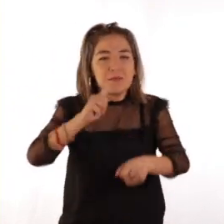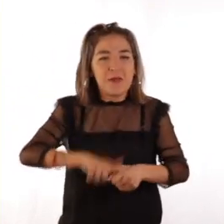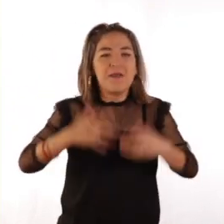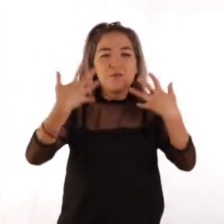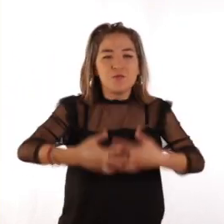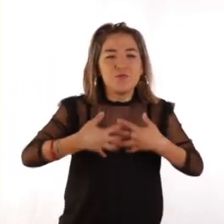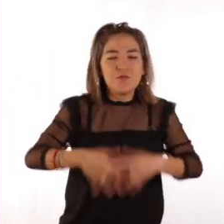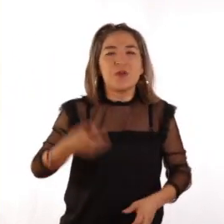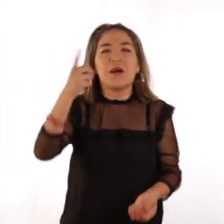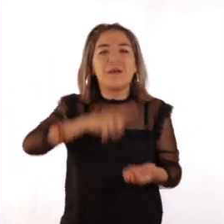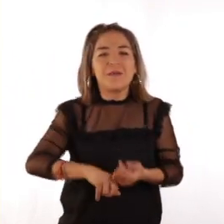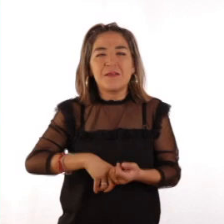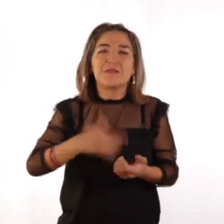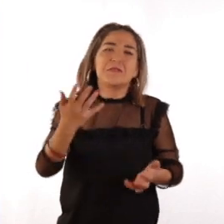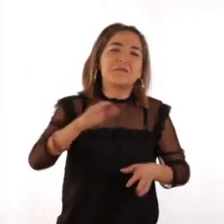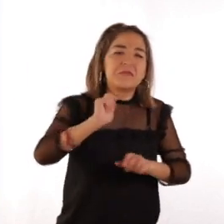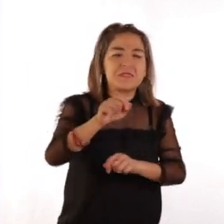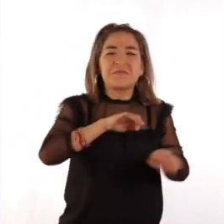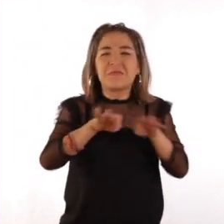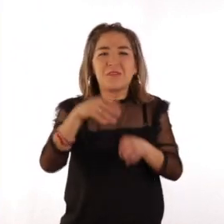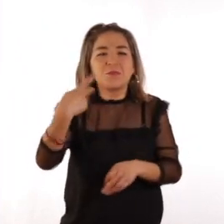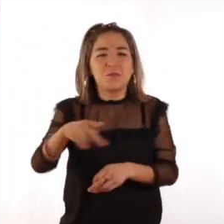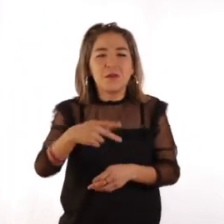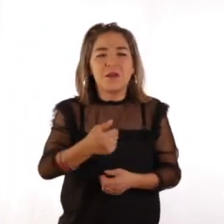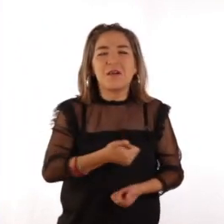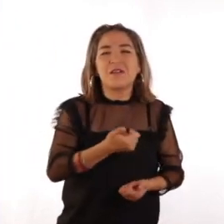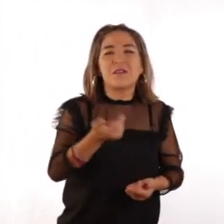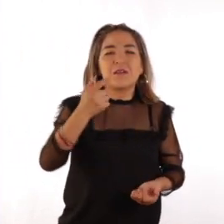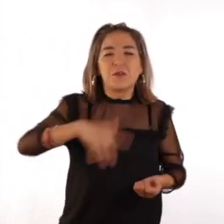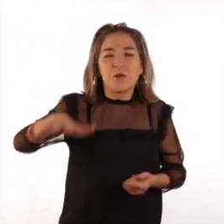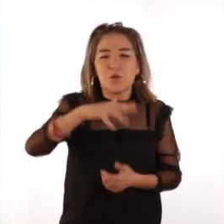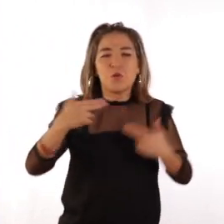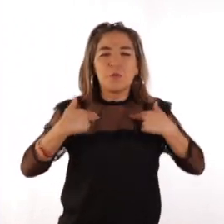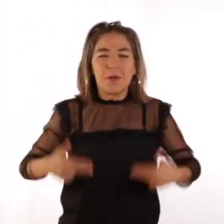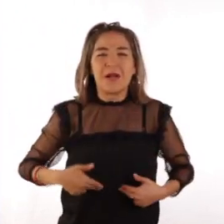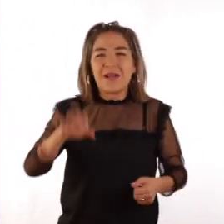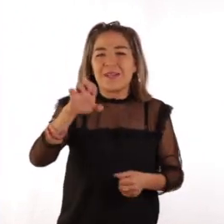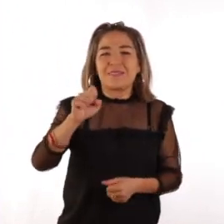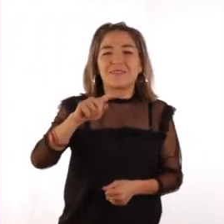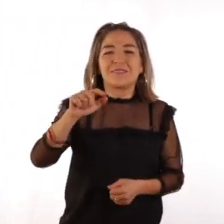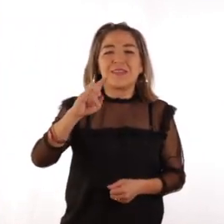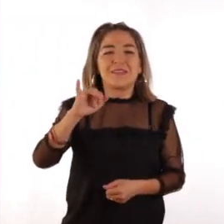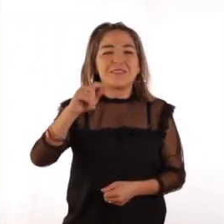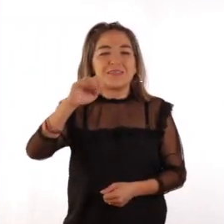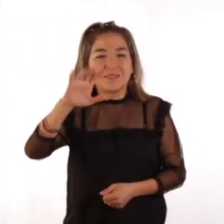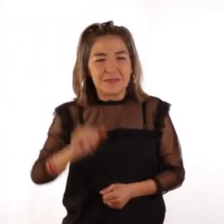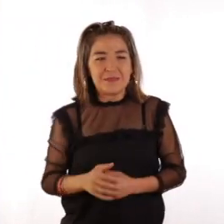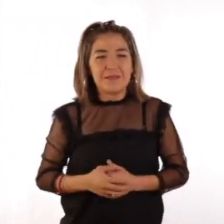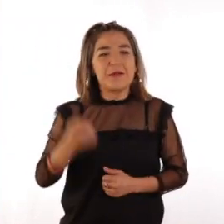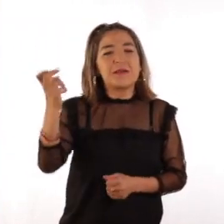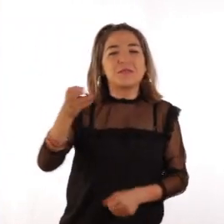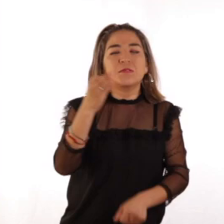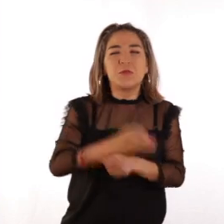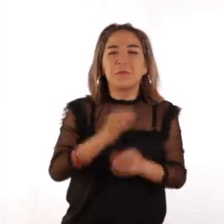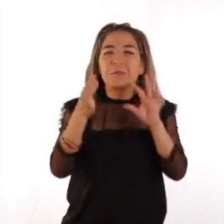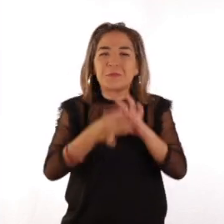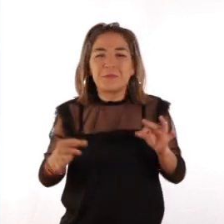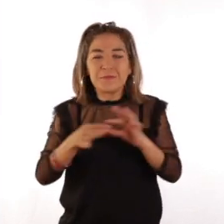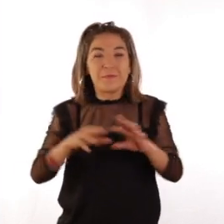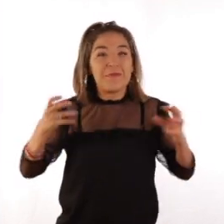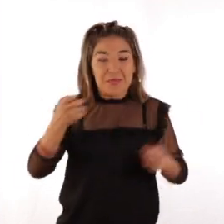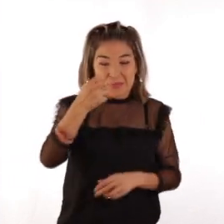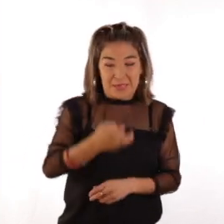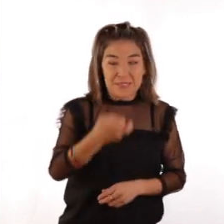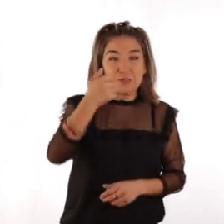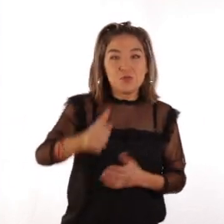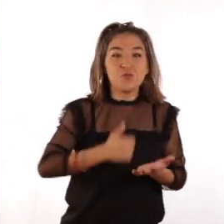e industriales, del tráfico o de cualquier otra manifestación de las sociedades humanas. Estadística. La anterior